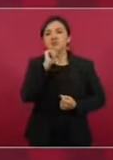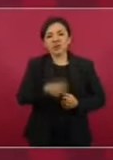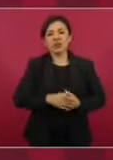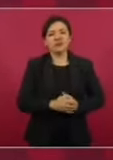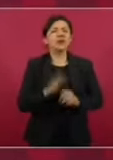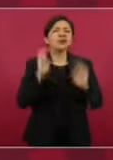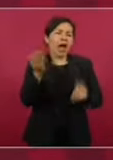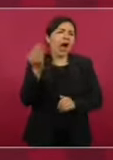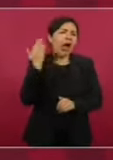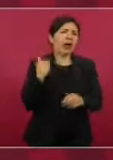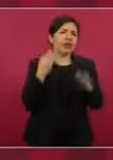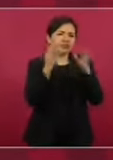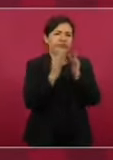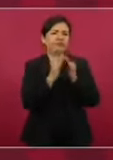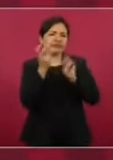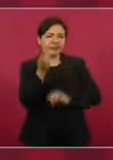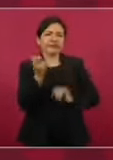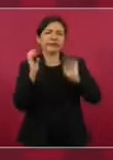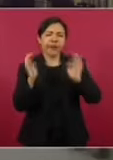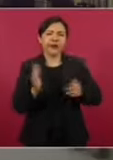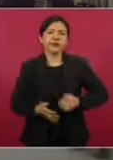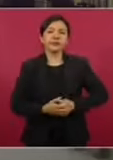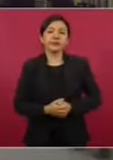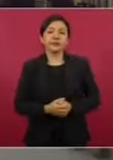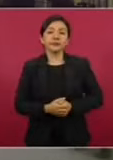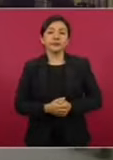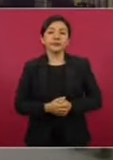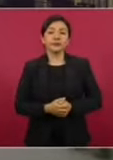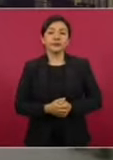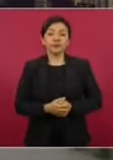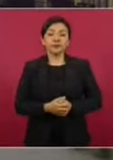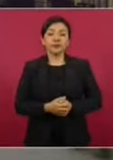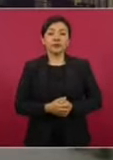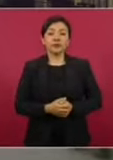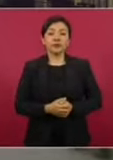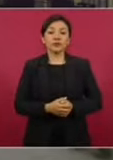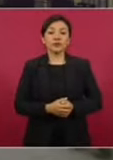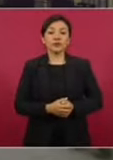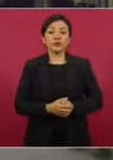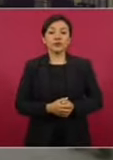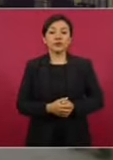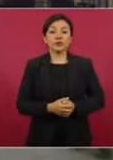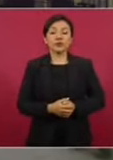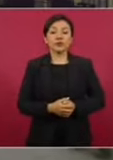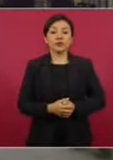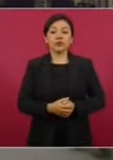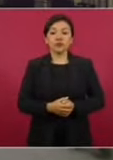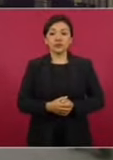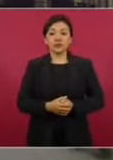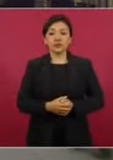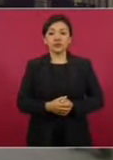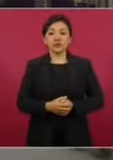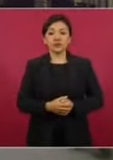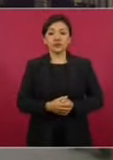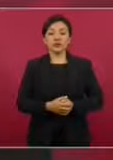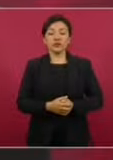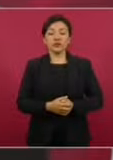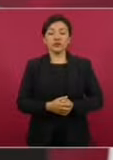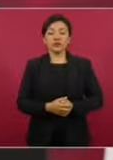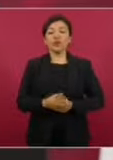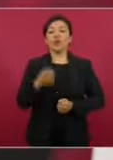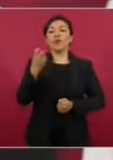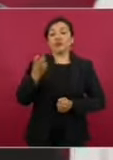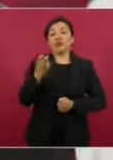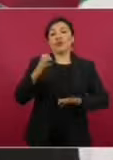ya hablé de eso, y en el caso de la reforma